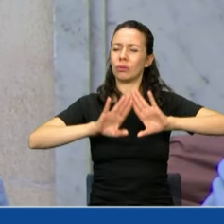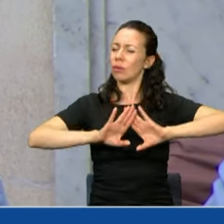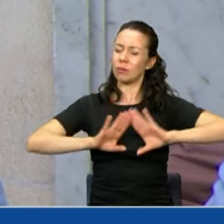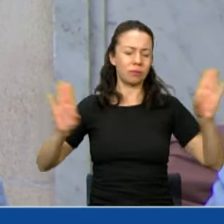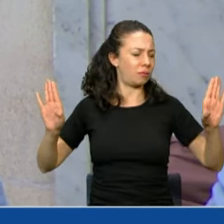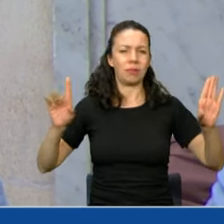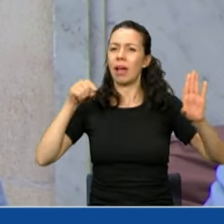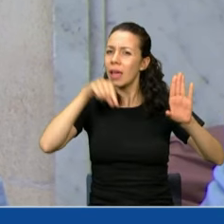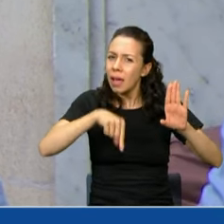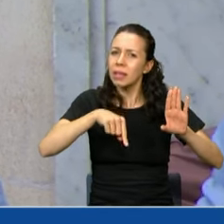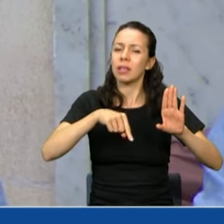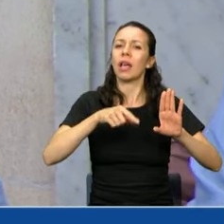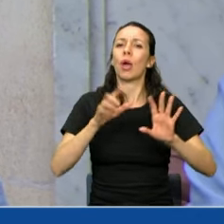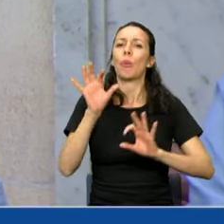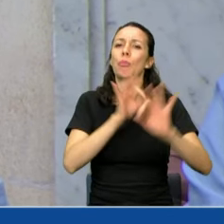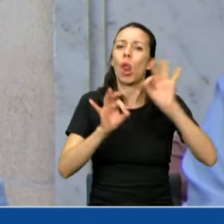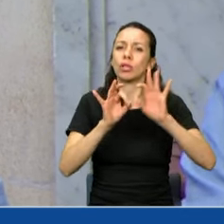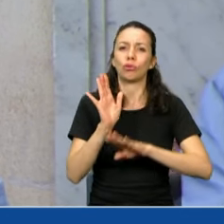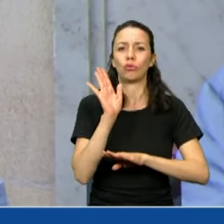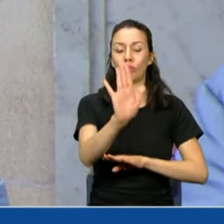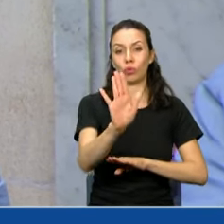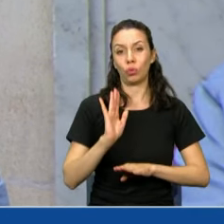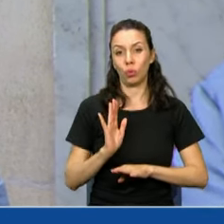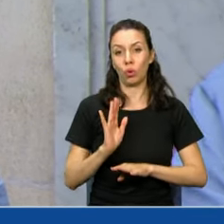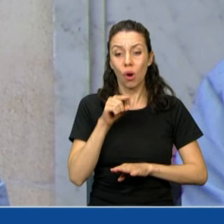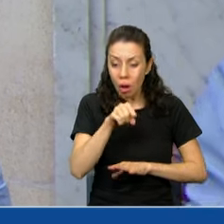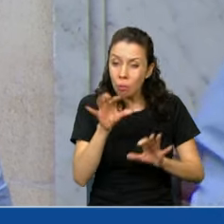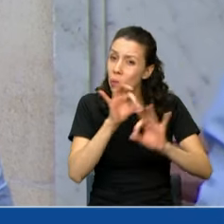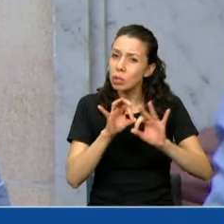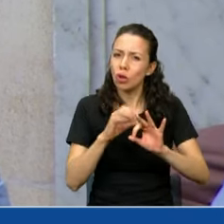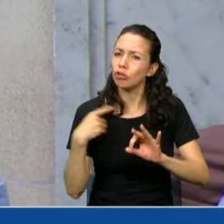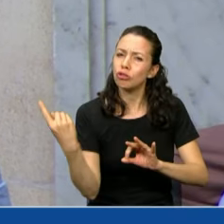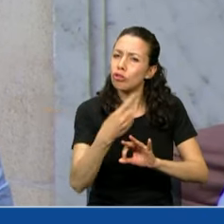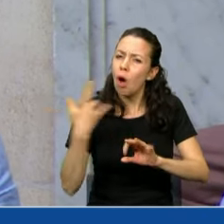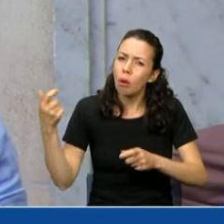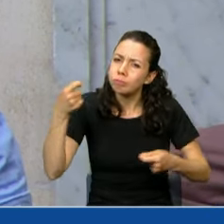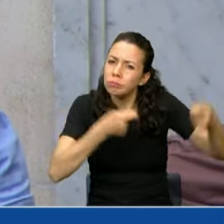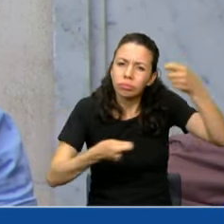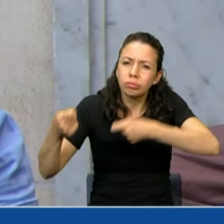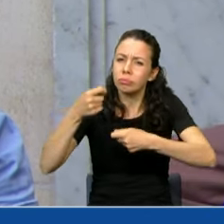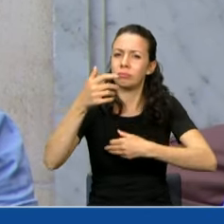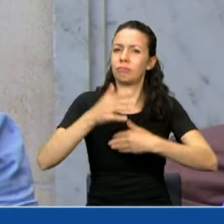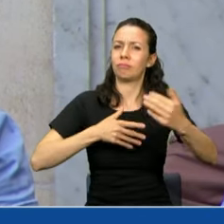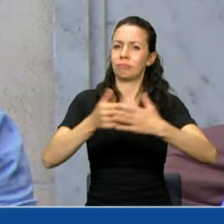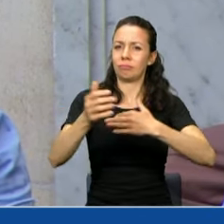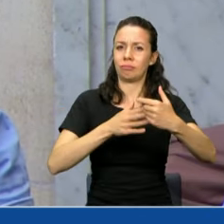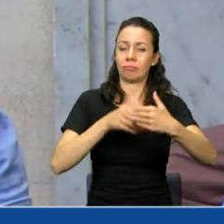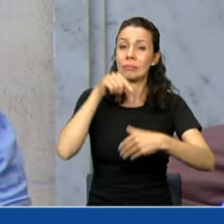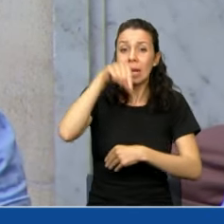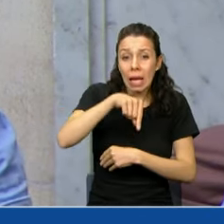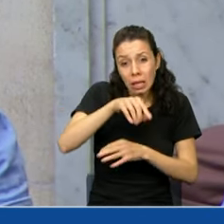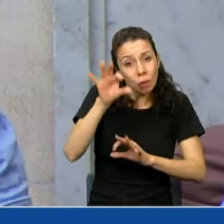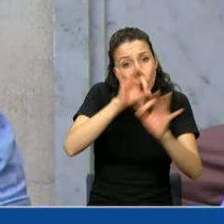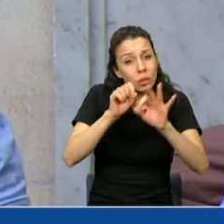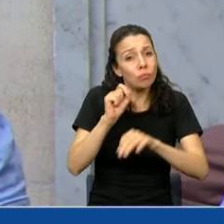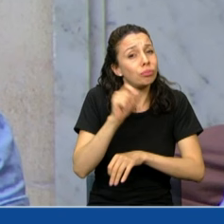a futuro un proyecto tenemos que construir entre todos y todas tenemos un proyecto para la Argentina que